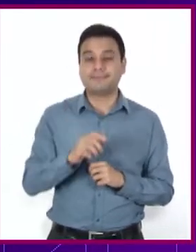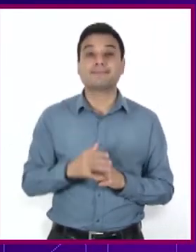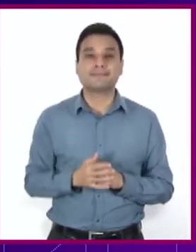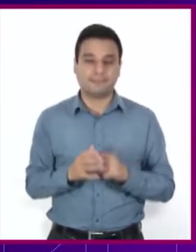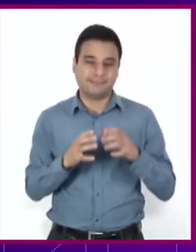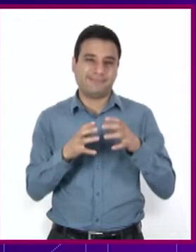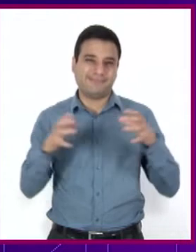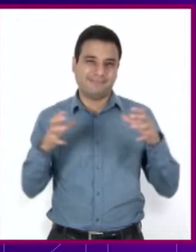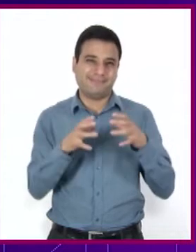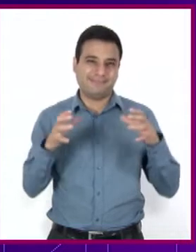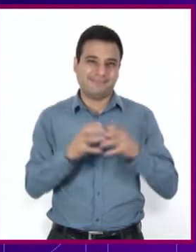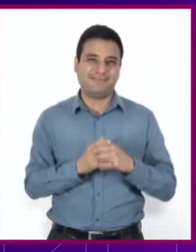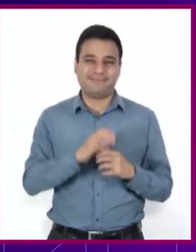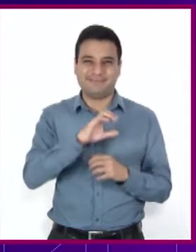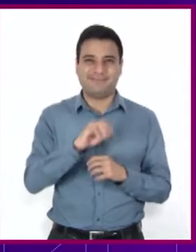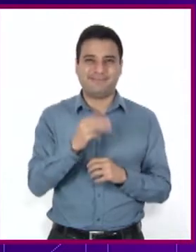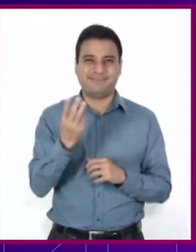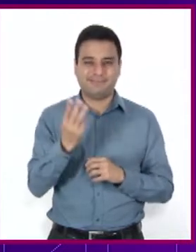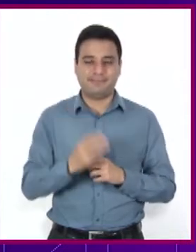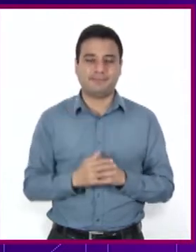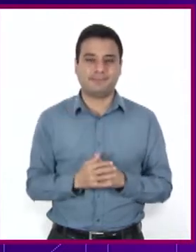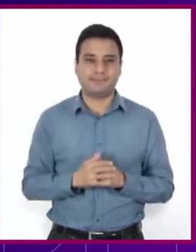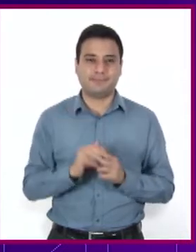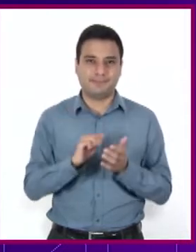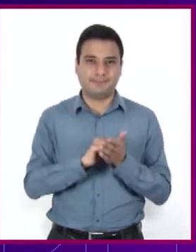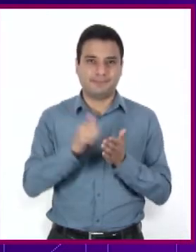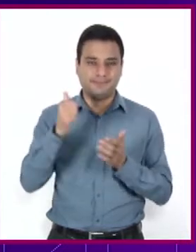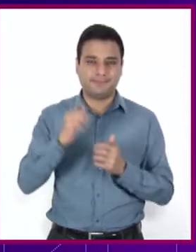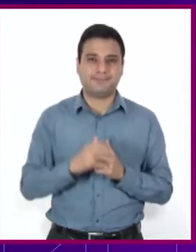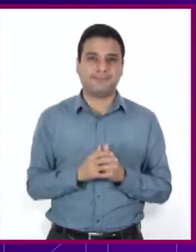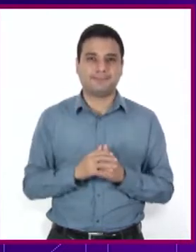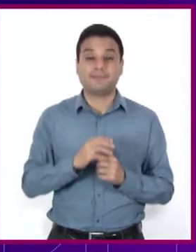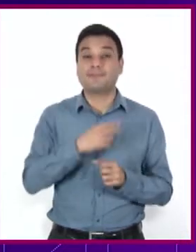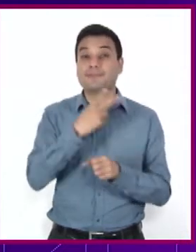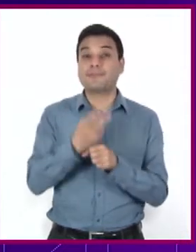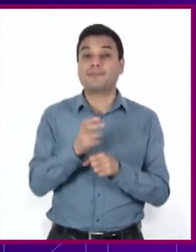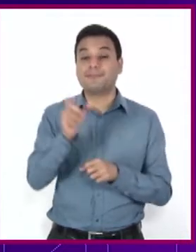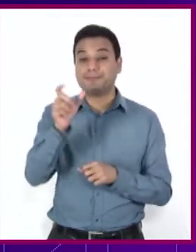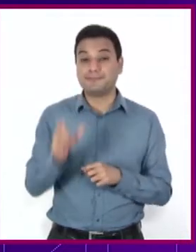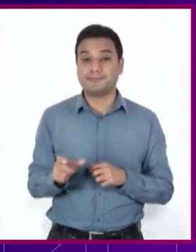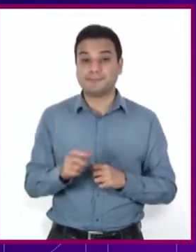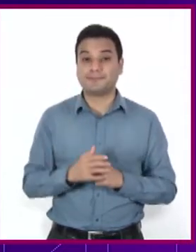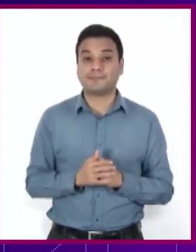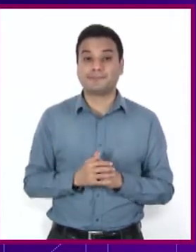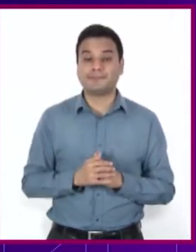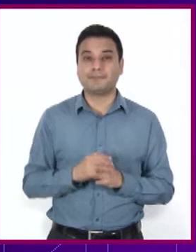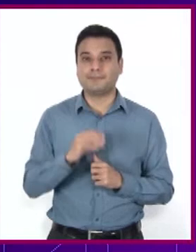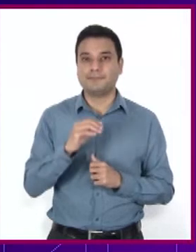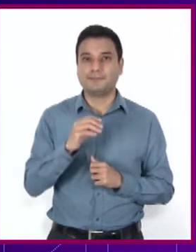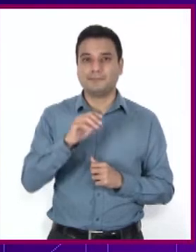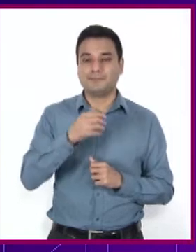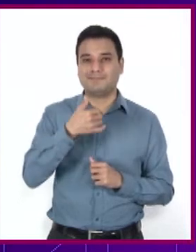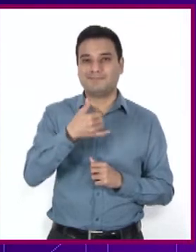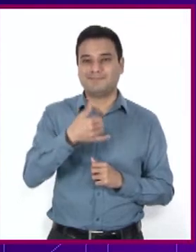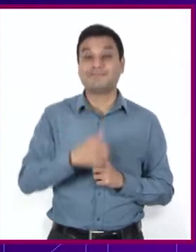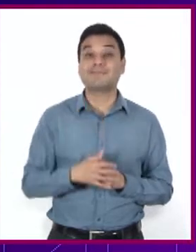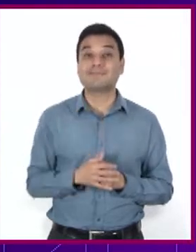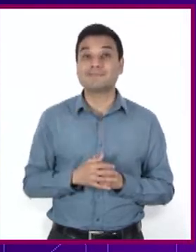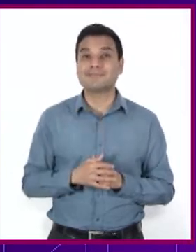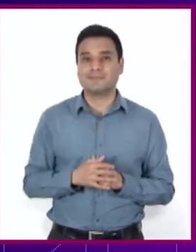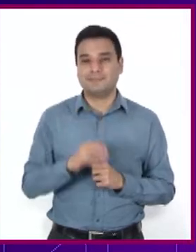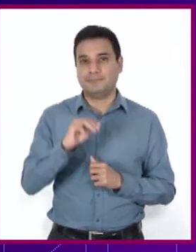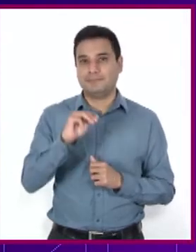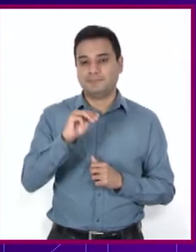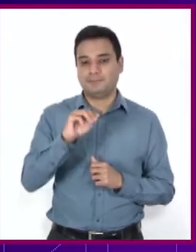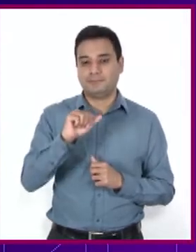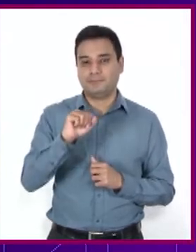el volumen en centímetros cúbicos de aluminio. En la segunda columna se registran los valores de Y, o sea, la